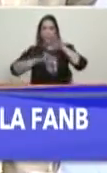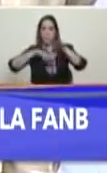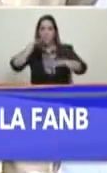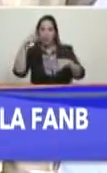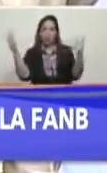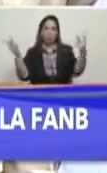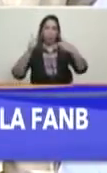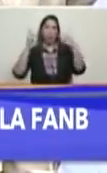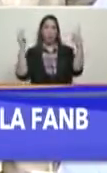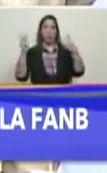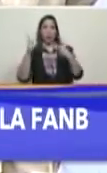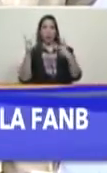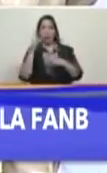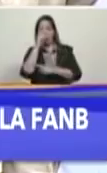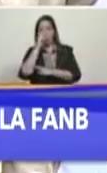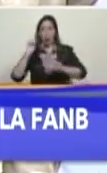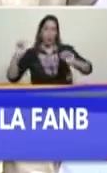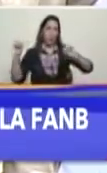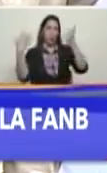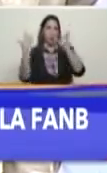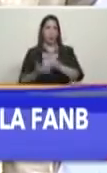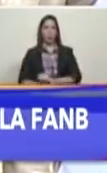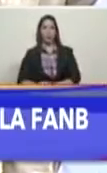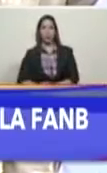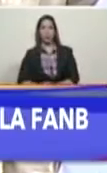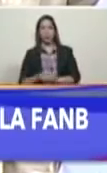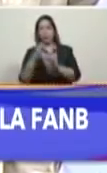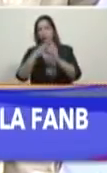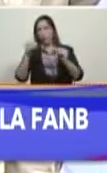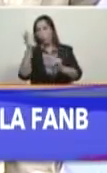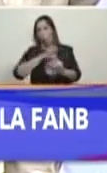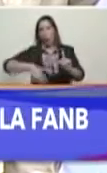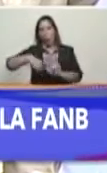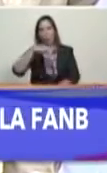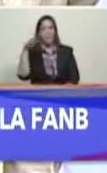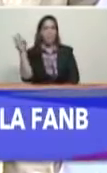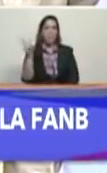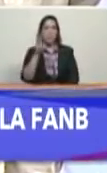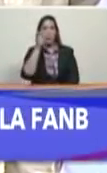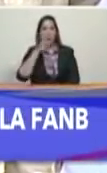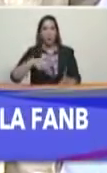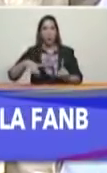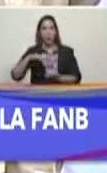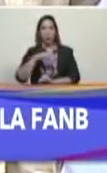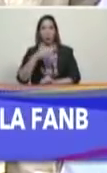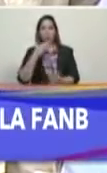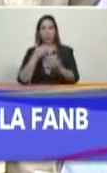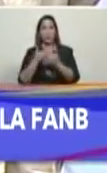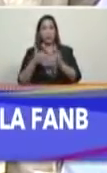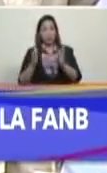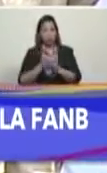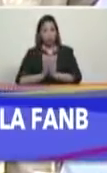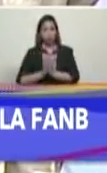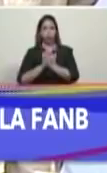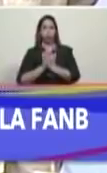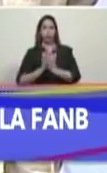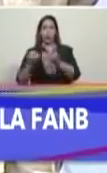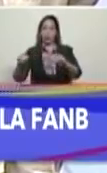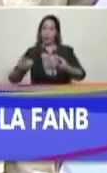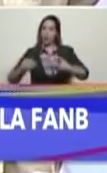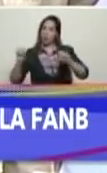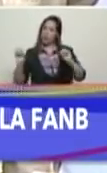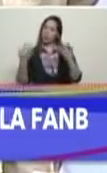prosperidad, un año milagroso para todo el pueblo de Venezuela. Así le pido a la Virgen María en este regalo maravilloso. Se lo